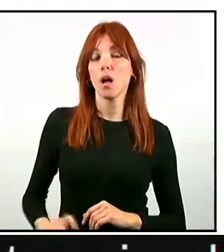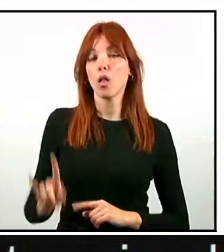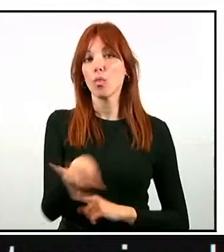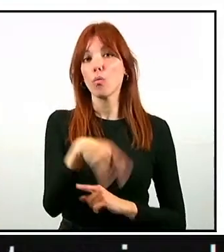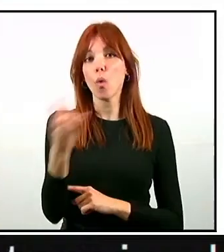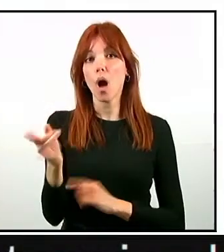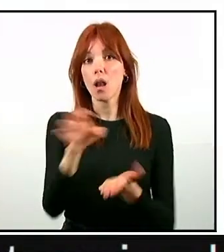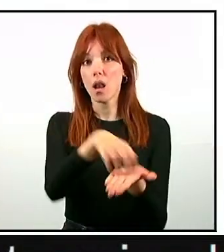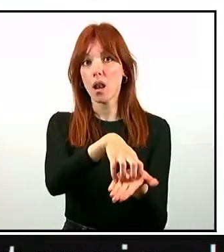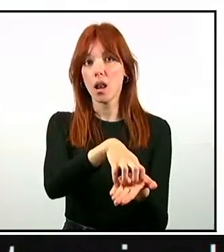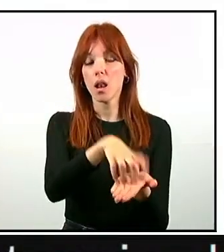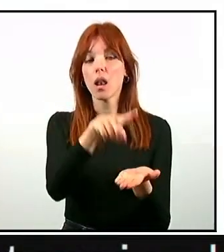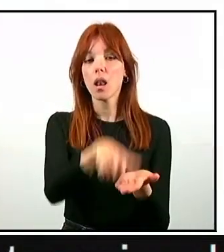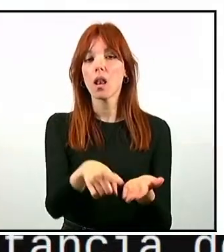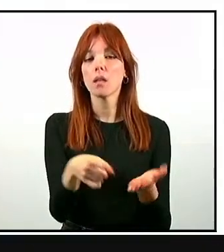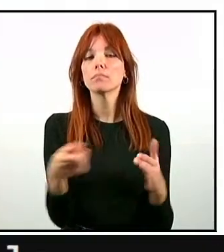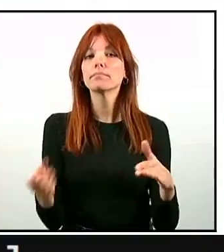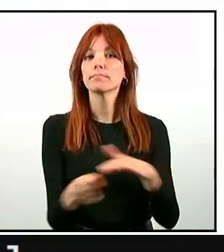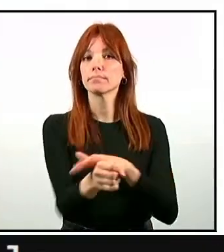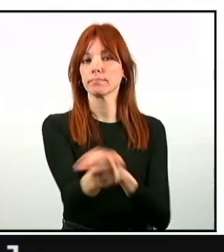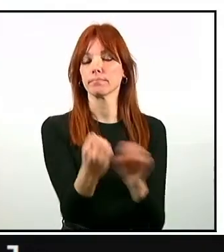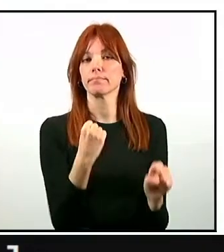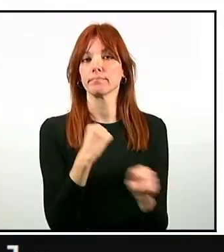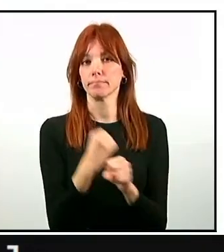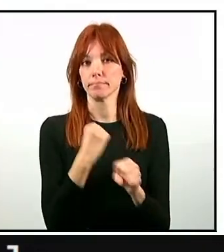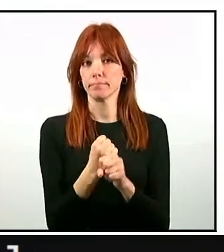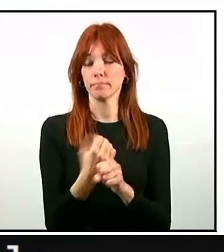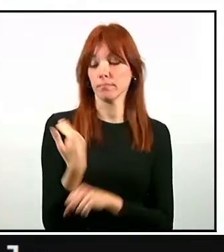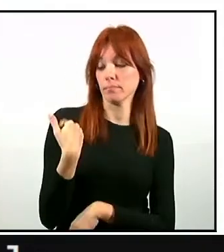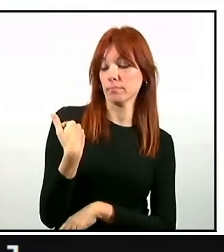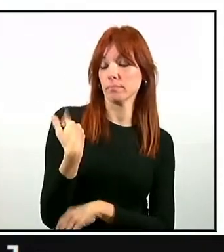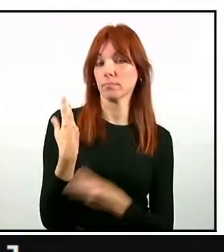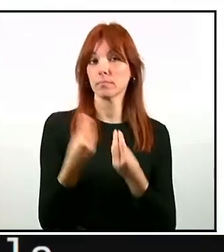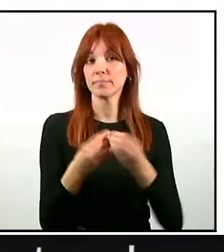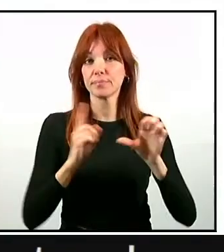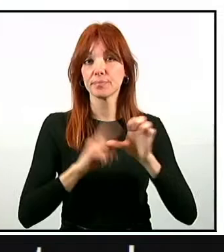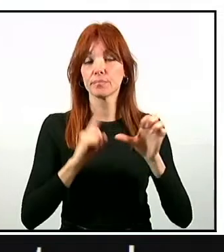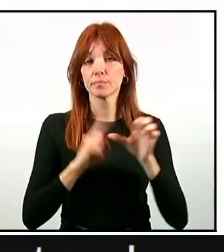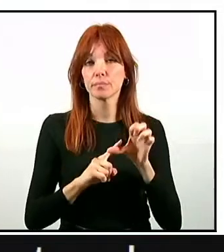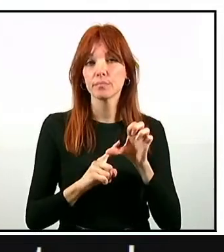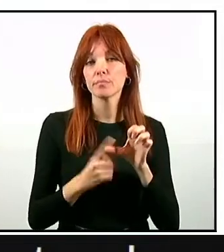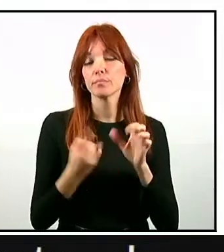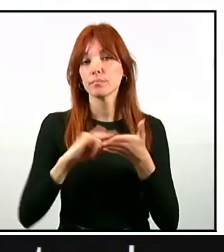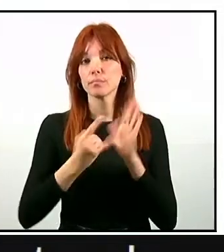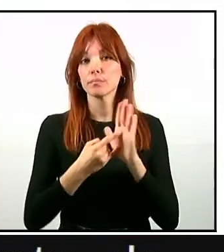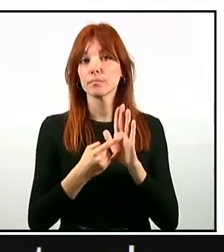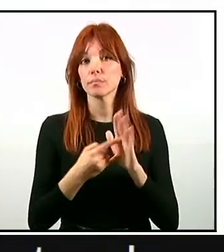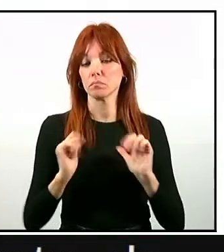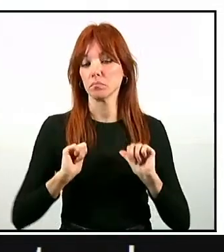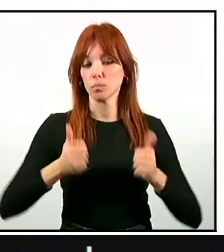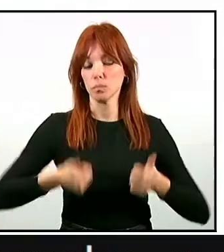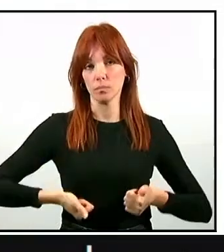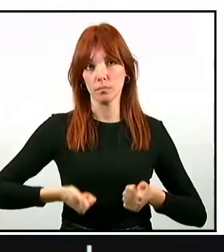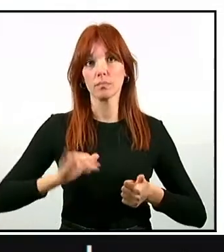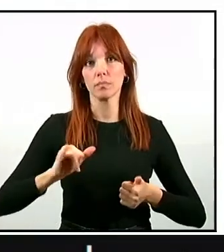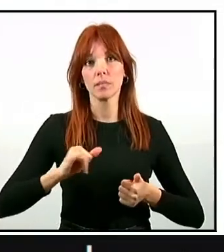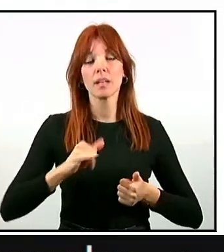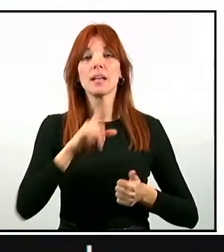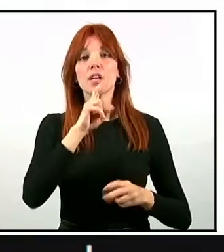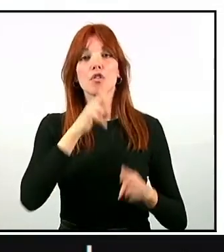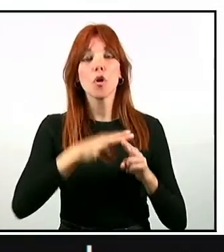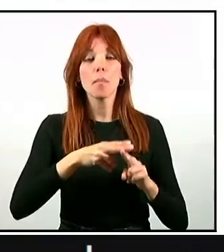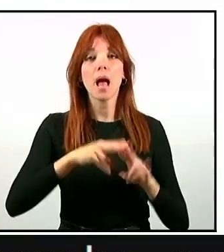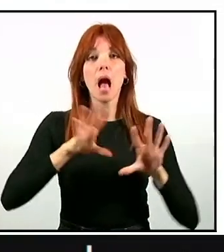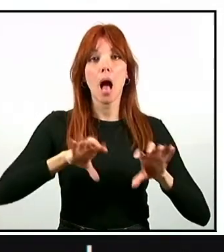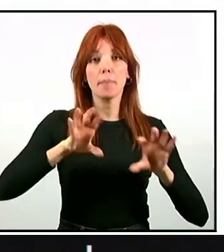duales, es la inserción laboral. Anteriormente la Junta de Extremadura tenía un proyecto en marcha que era el Aprendicés.